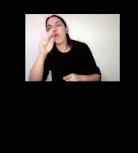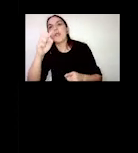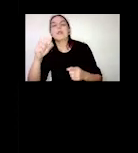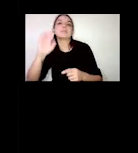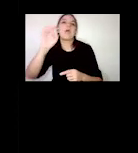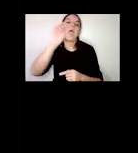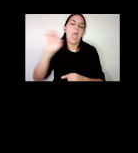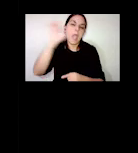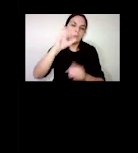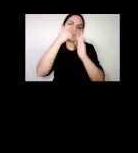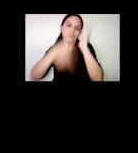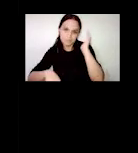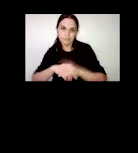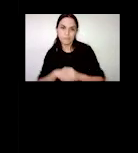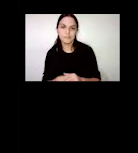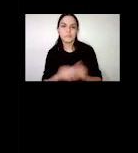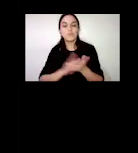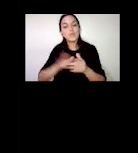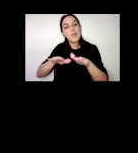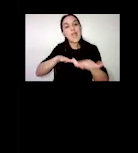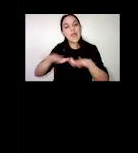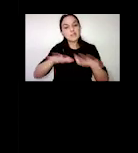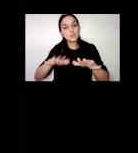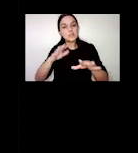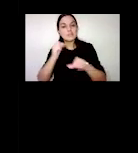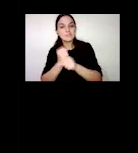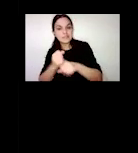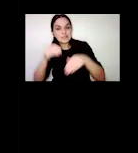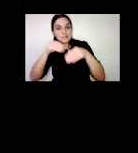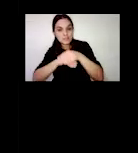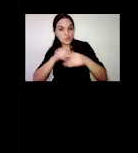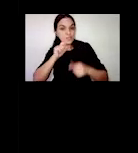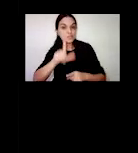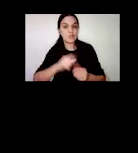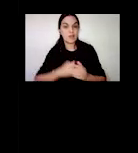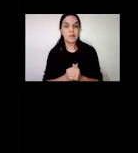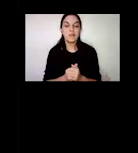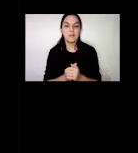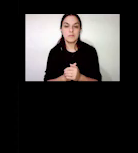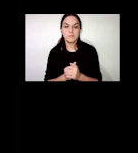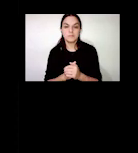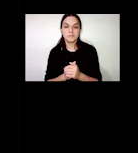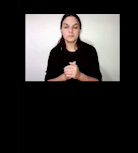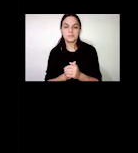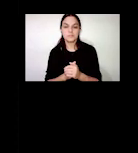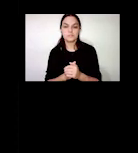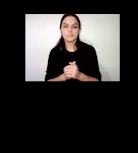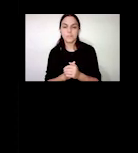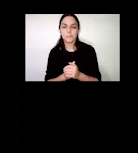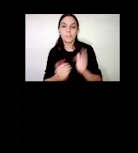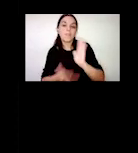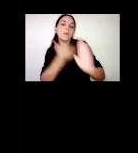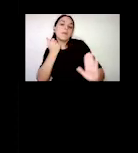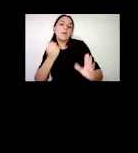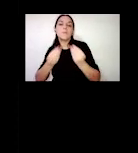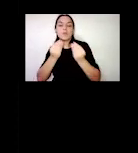En relación a las acciones y participaciones societarios, sí, no van a ser objeto de este impuesto, ya que van a tener